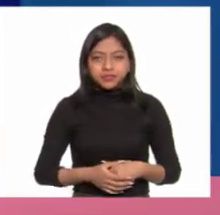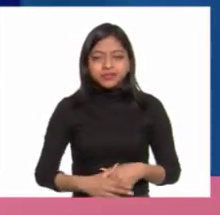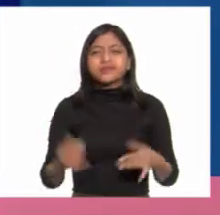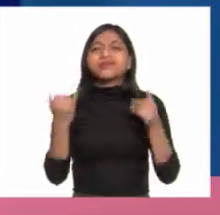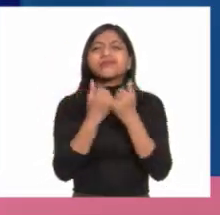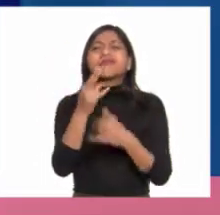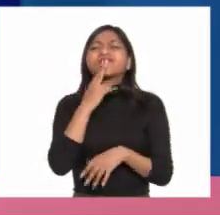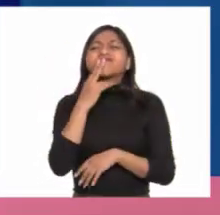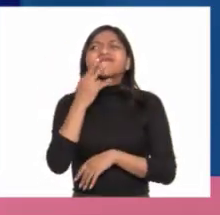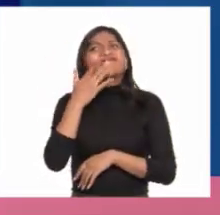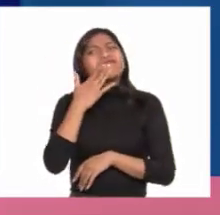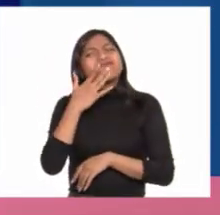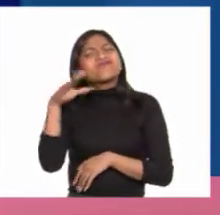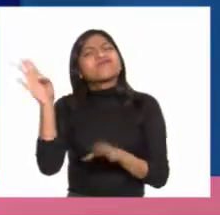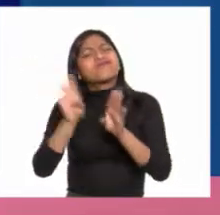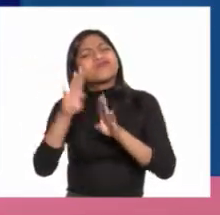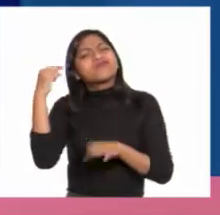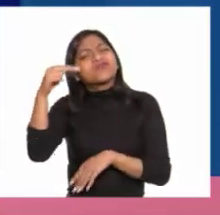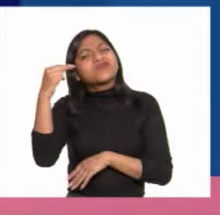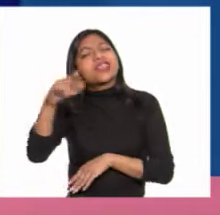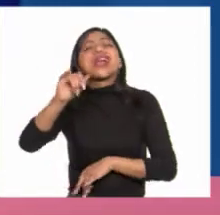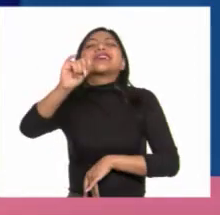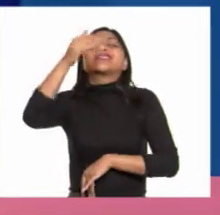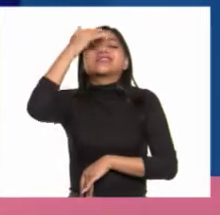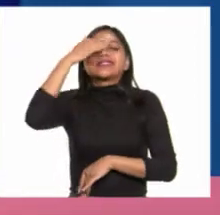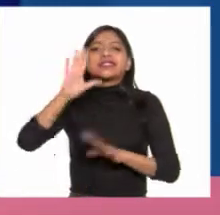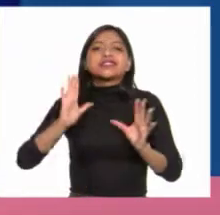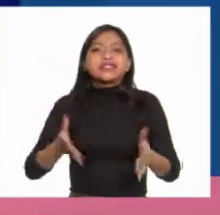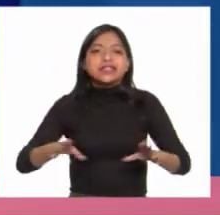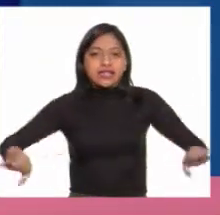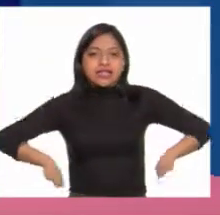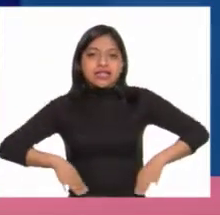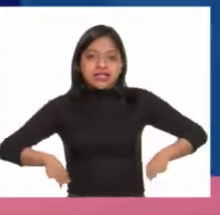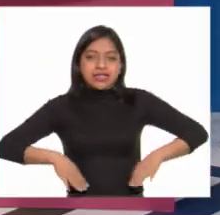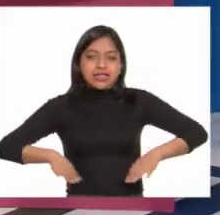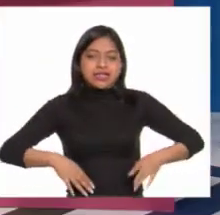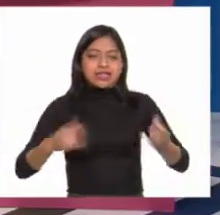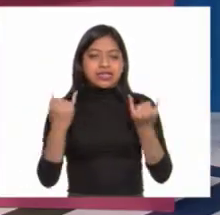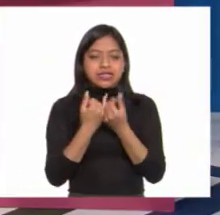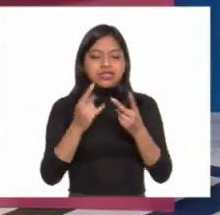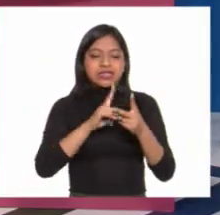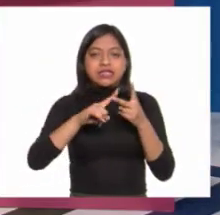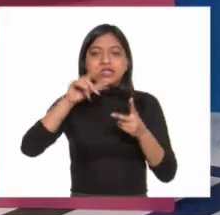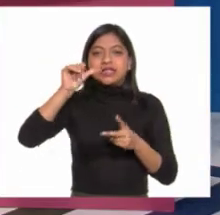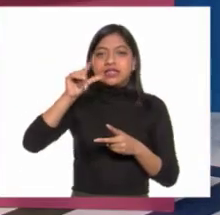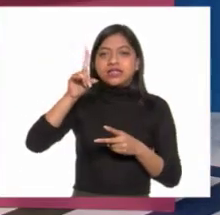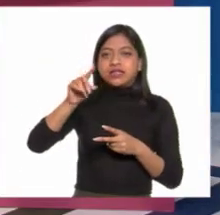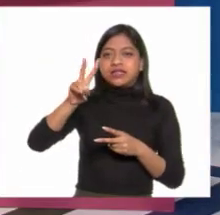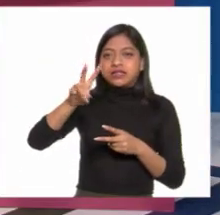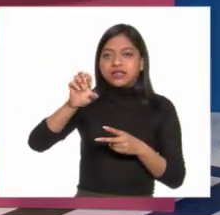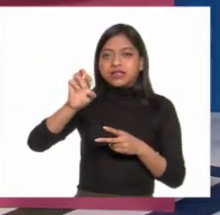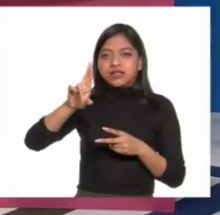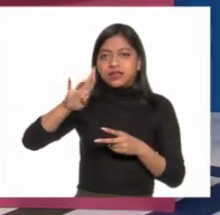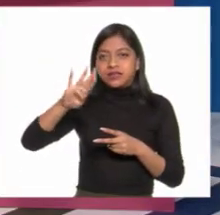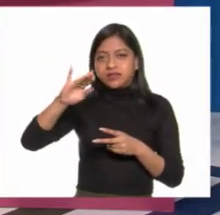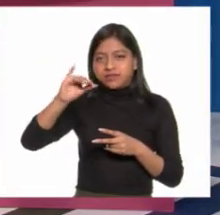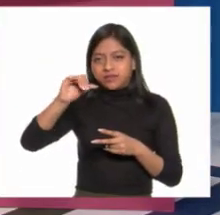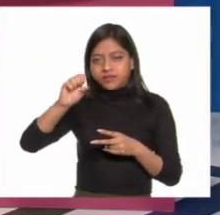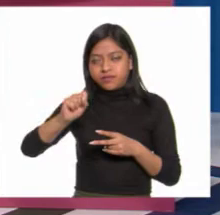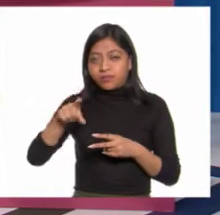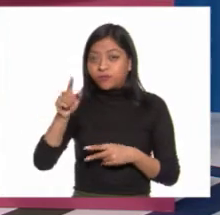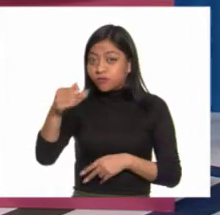¿cómo se llamaban? ¡Ah, ya sé! Adjetivos y adverbios. Oye, Ton, eso es tener muy buena